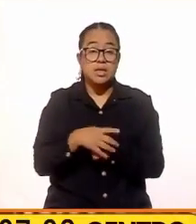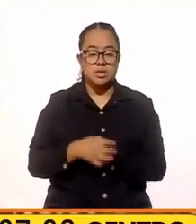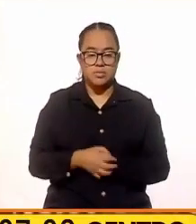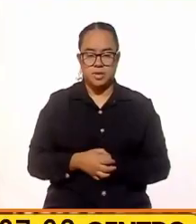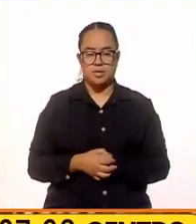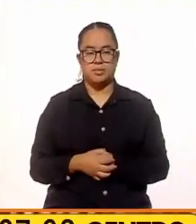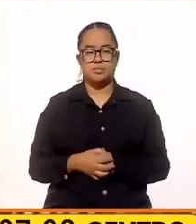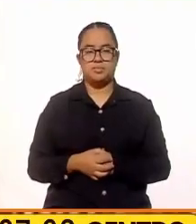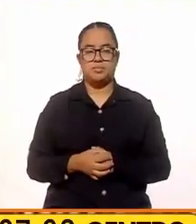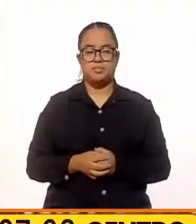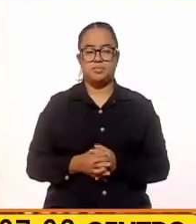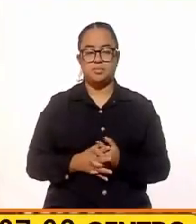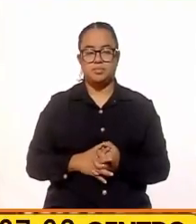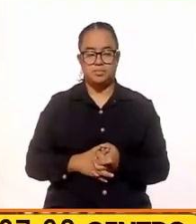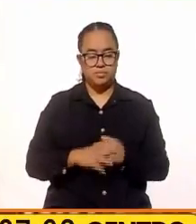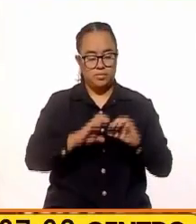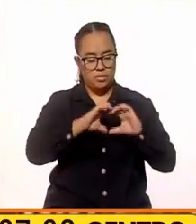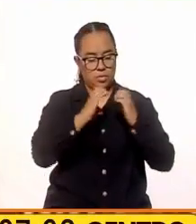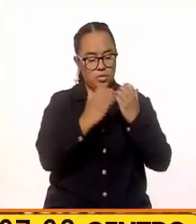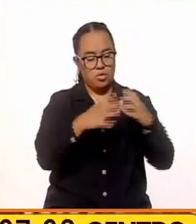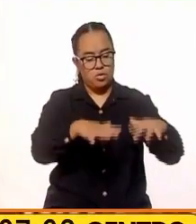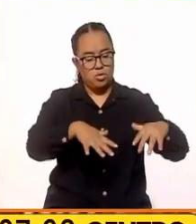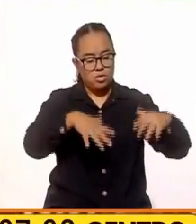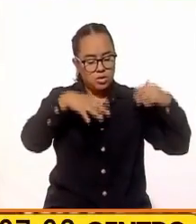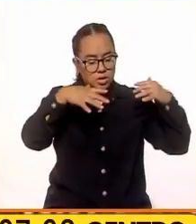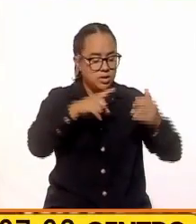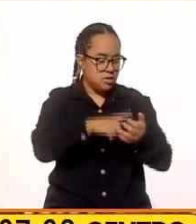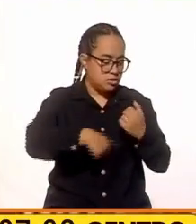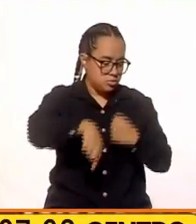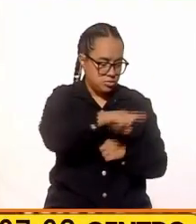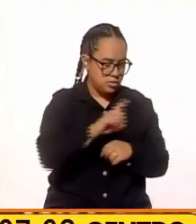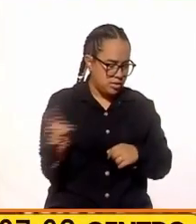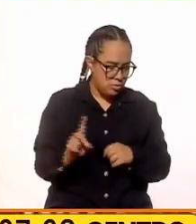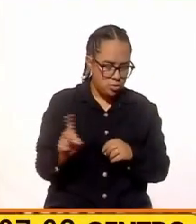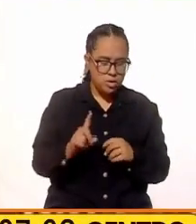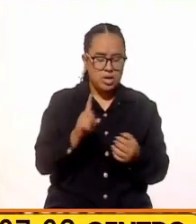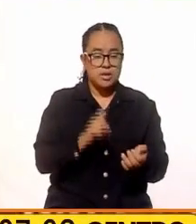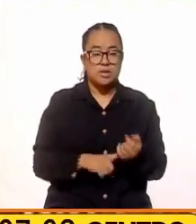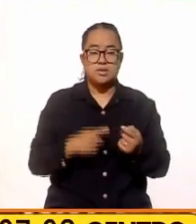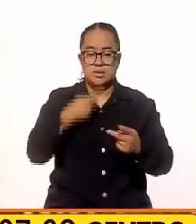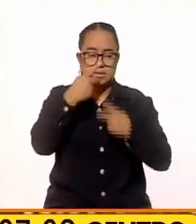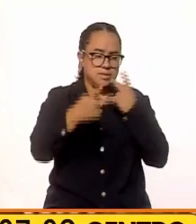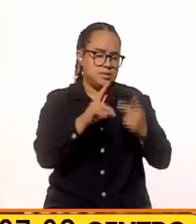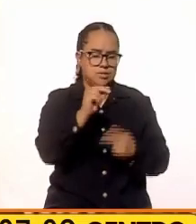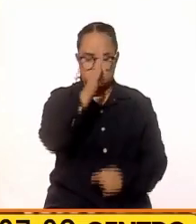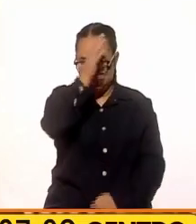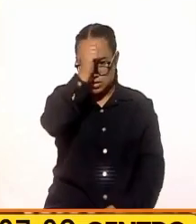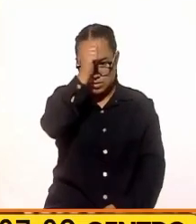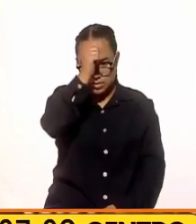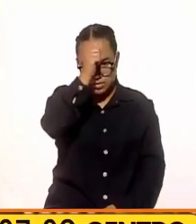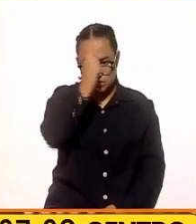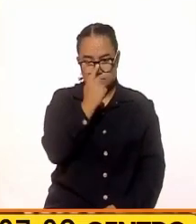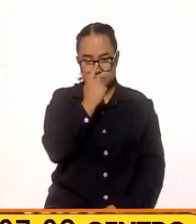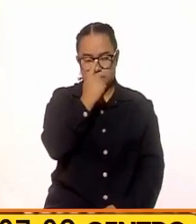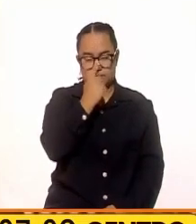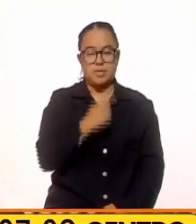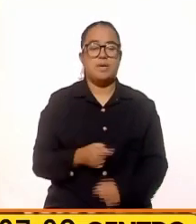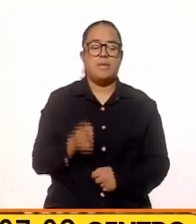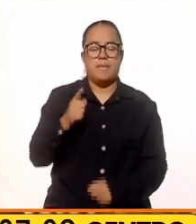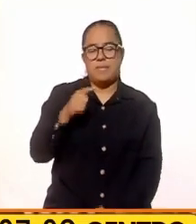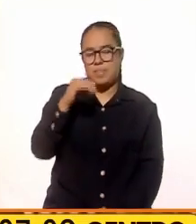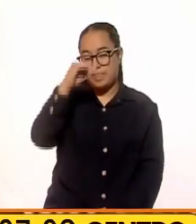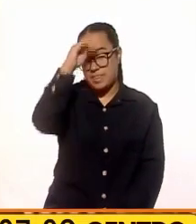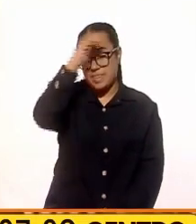usted menciona, en el Congreso de los demócratas. Es muy paradójico que lo que se celebraba como una de